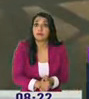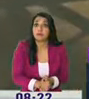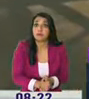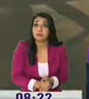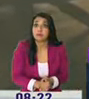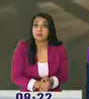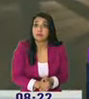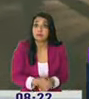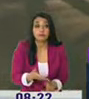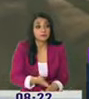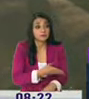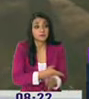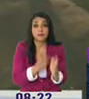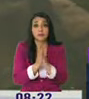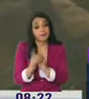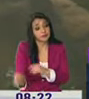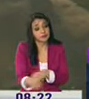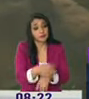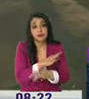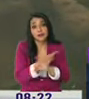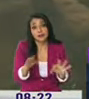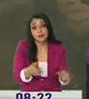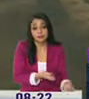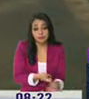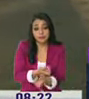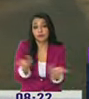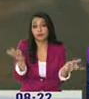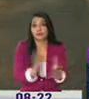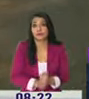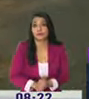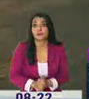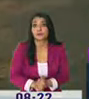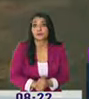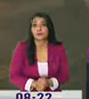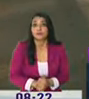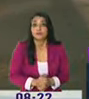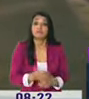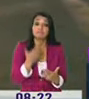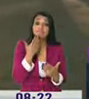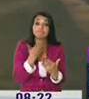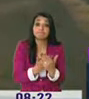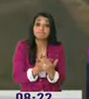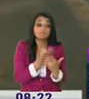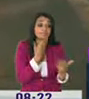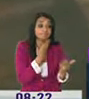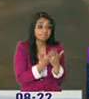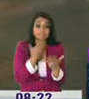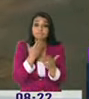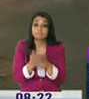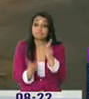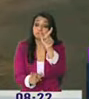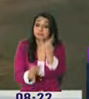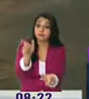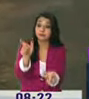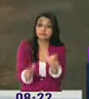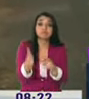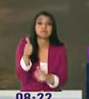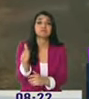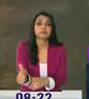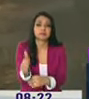más bien les pido que manden a lavar este lugar. Muy bien, muchísimas gracias, vecina. Ahí lo hemos oído de parte de los moradores. Como yo